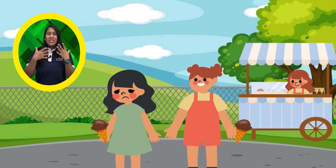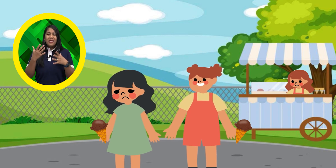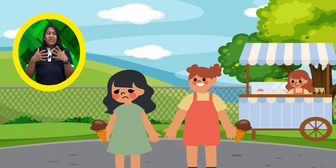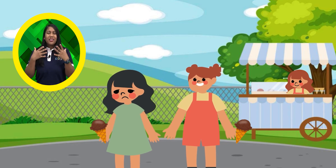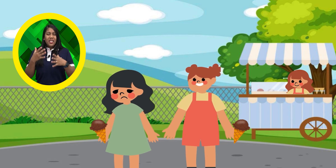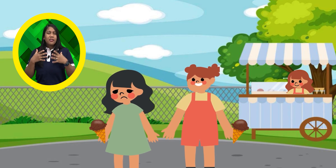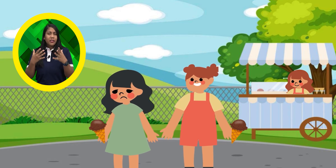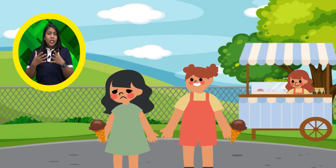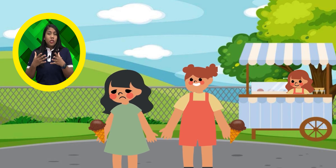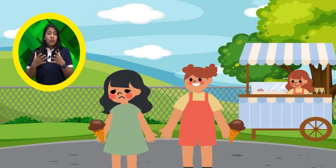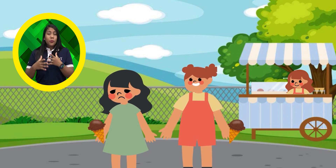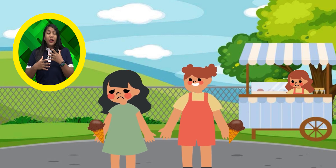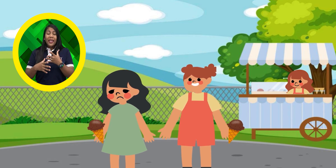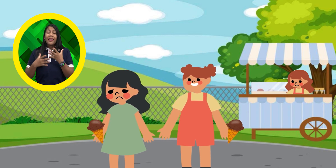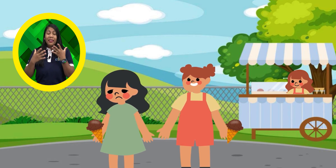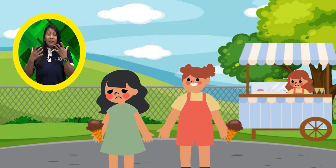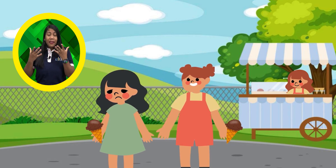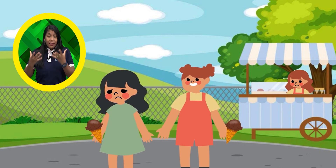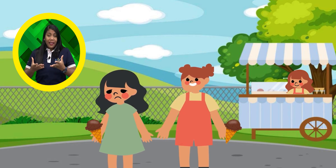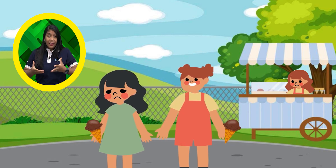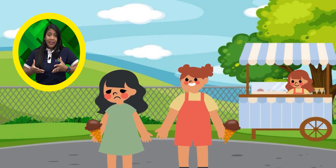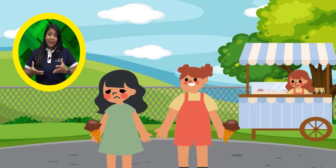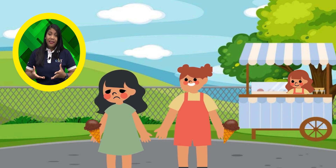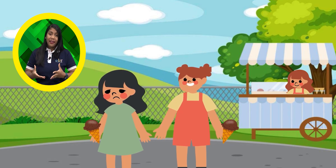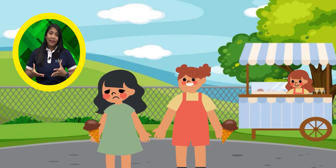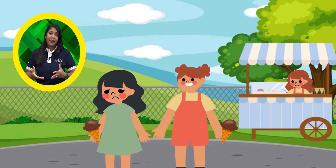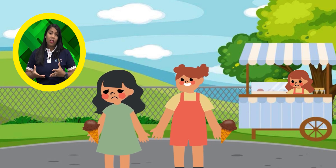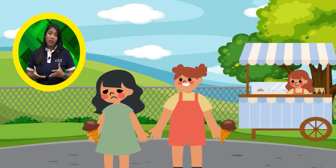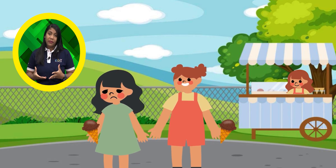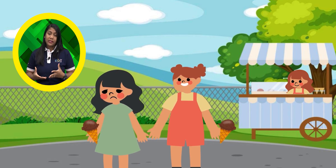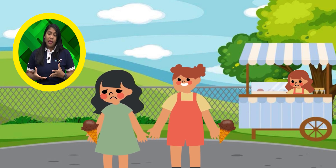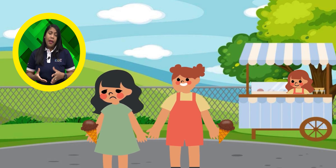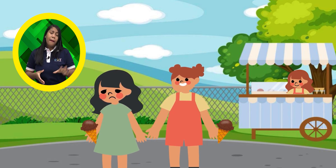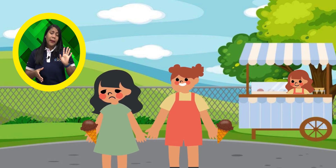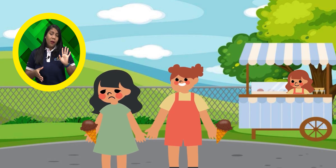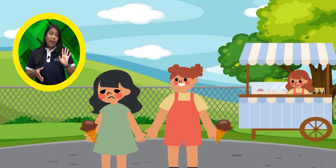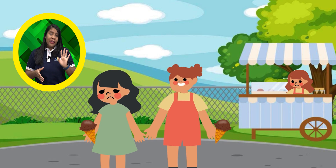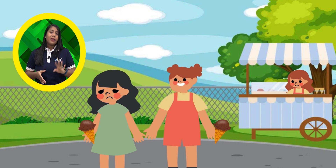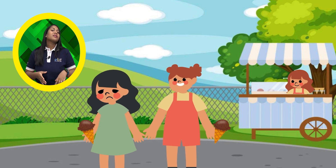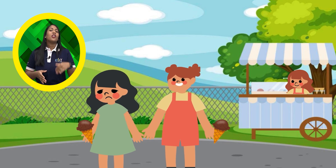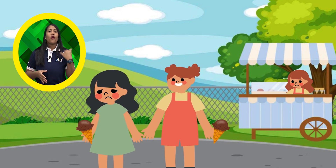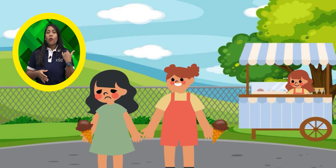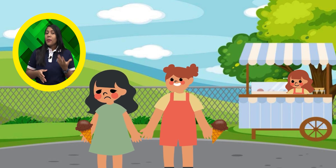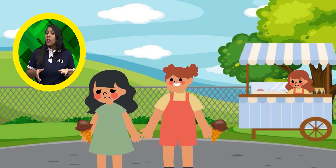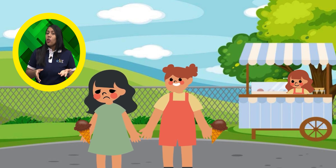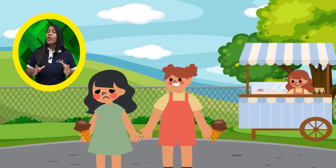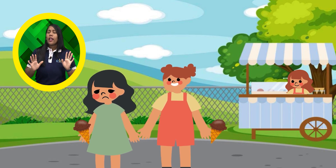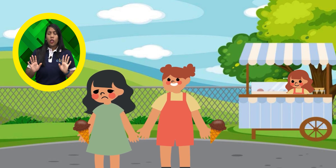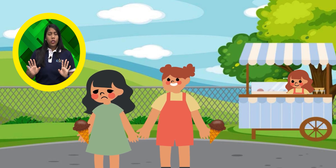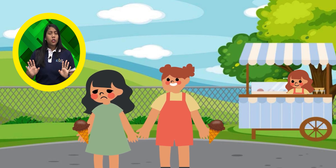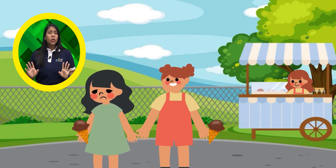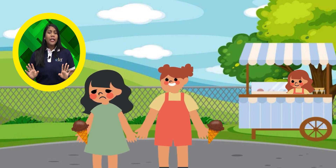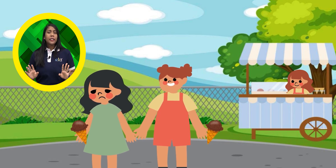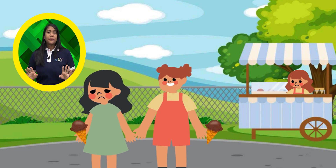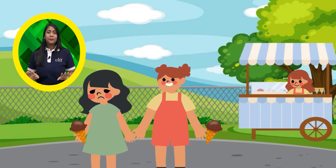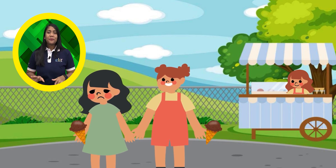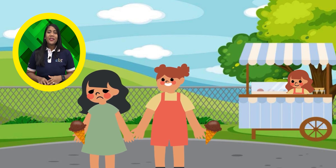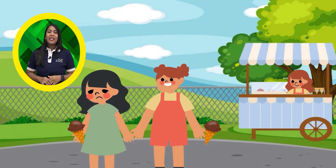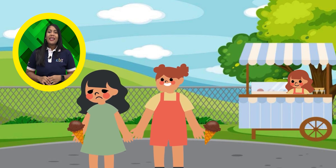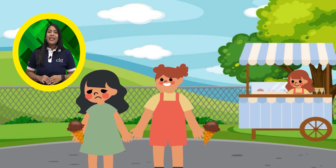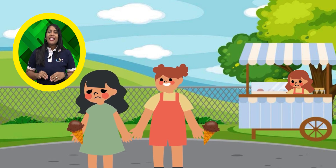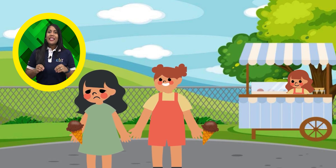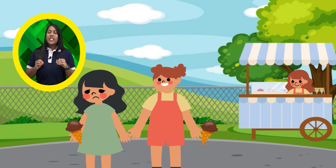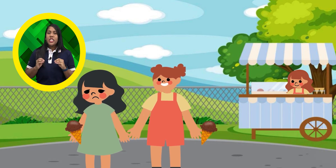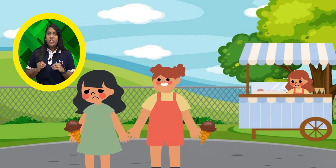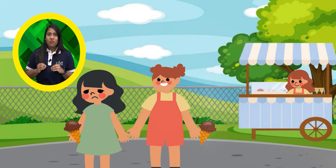quedó medio así triste niños porque ella de verdad quería el helado de fresa pero ella salió comiendo el helado de